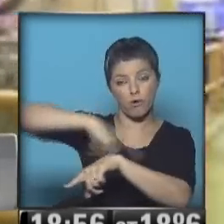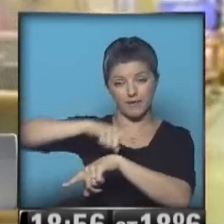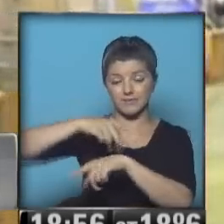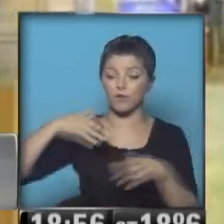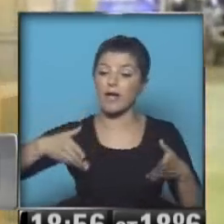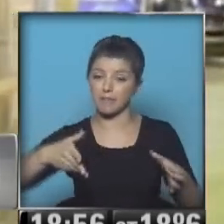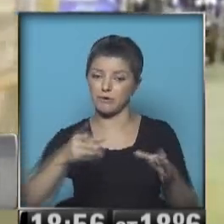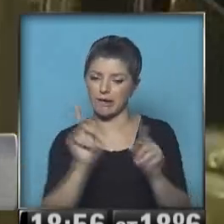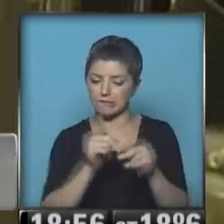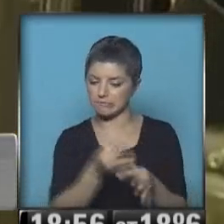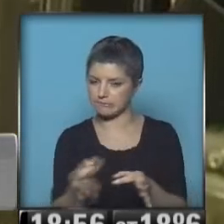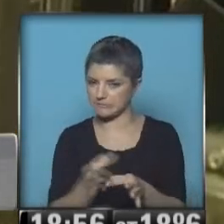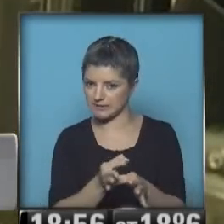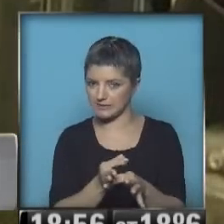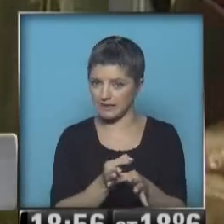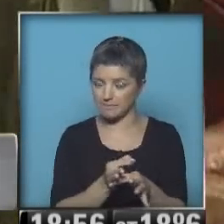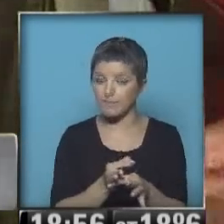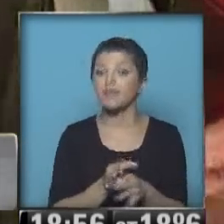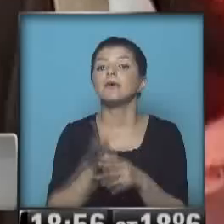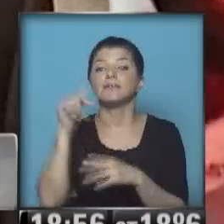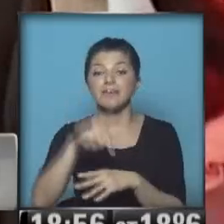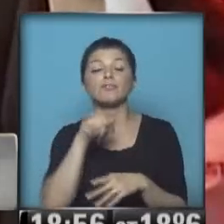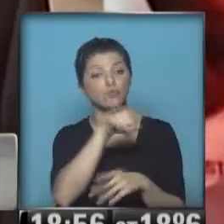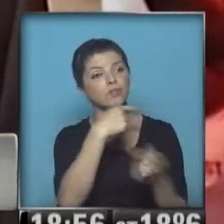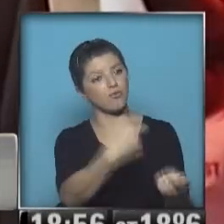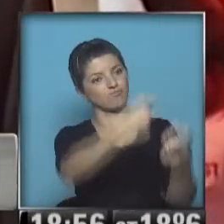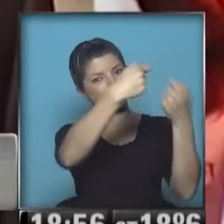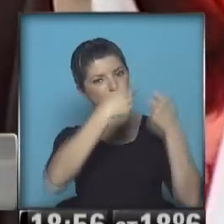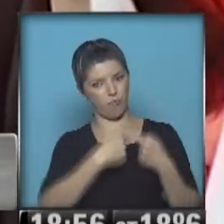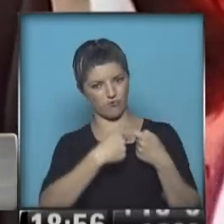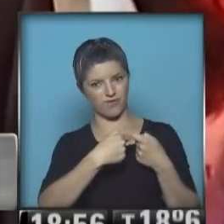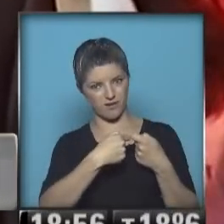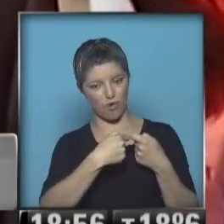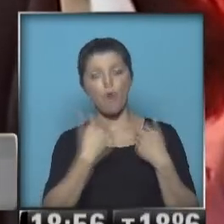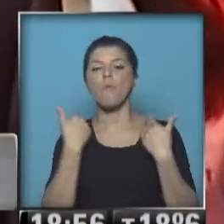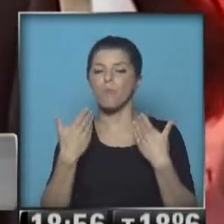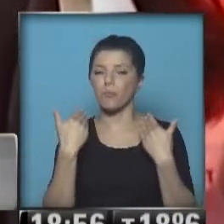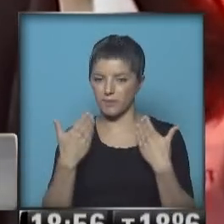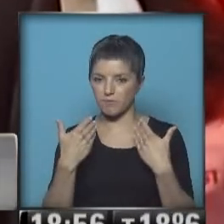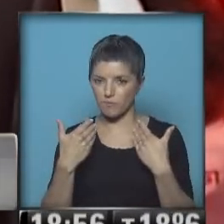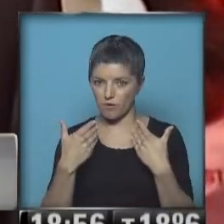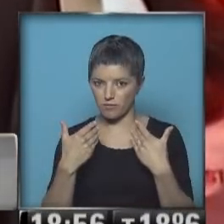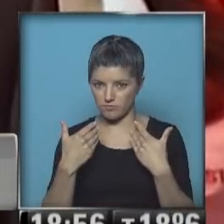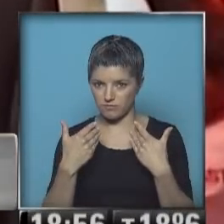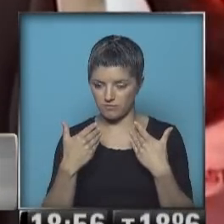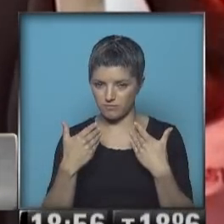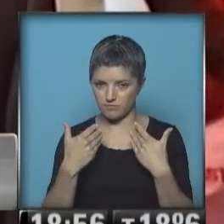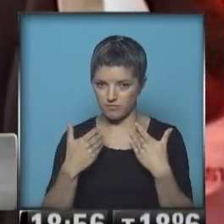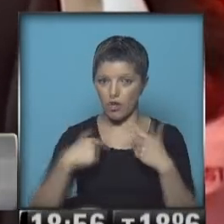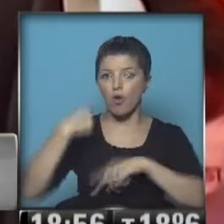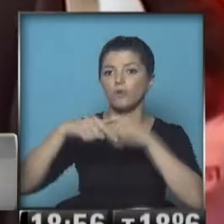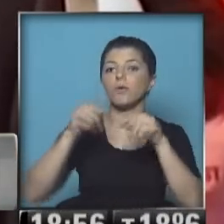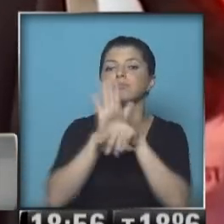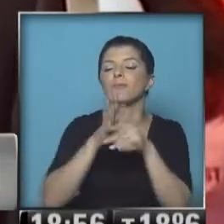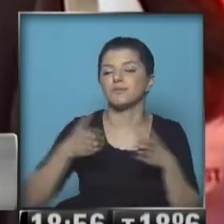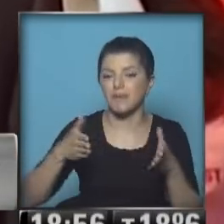piedritas. Esta inyección de vitaminas que ustedes nos dieron nos permiten seguir en un camino limpio